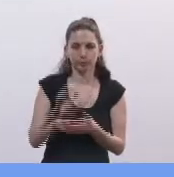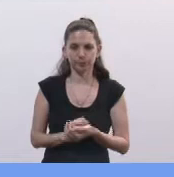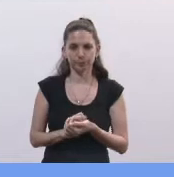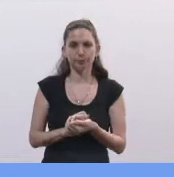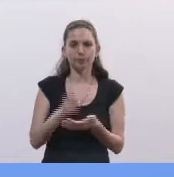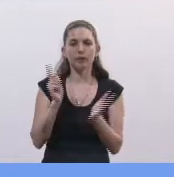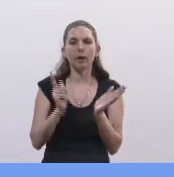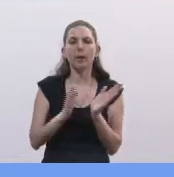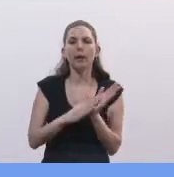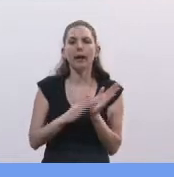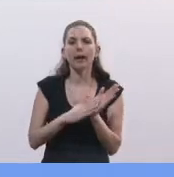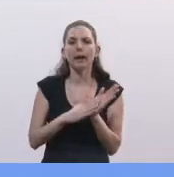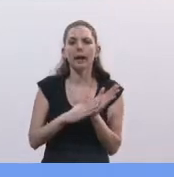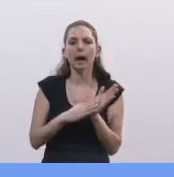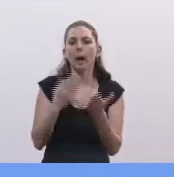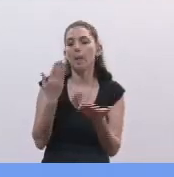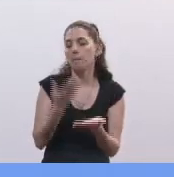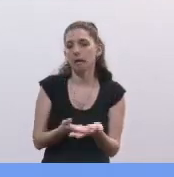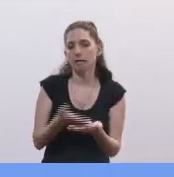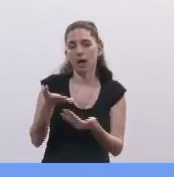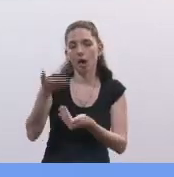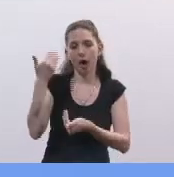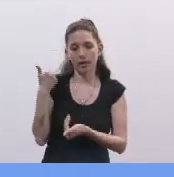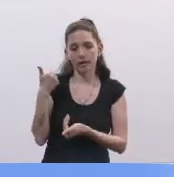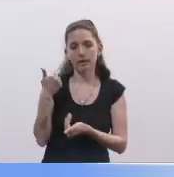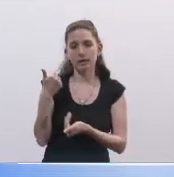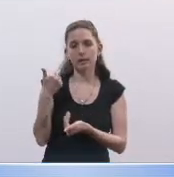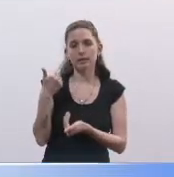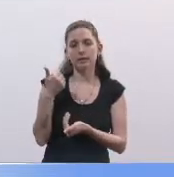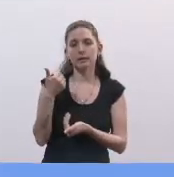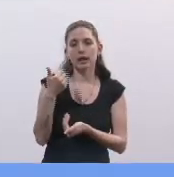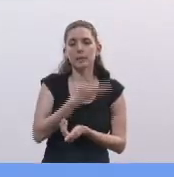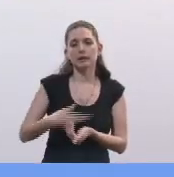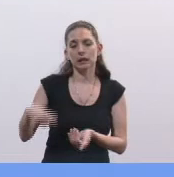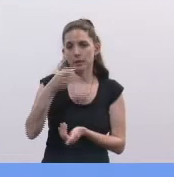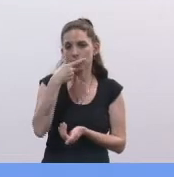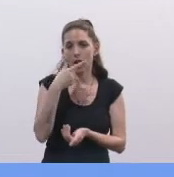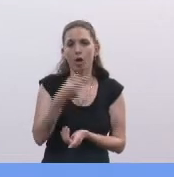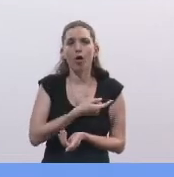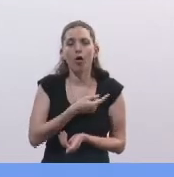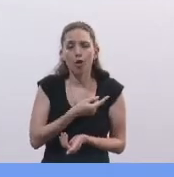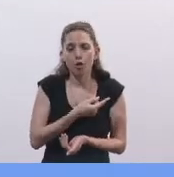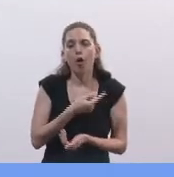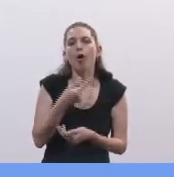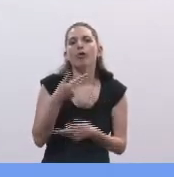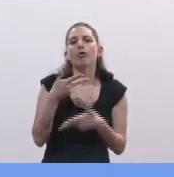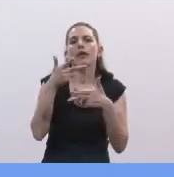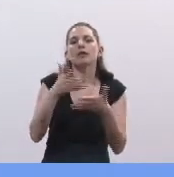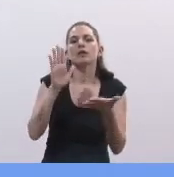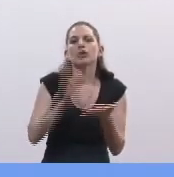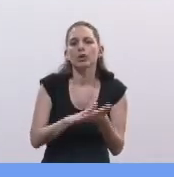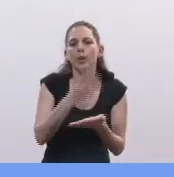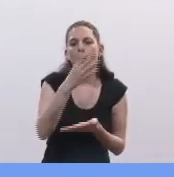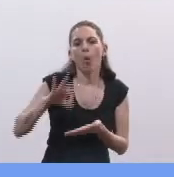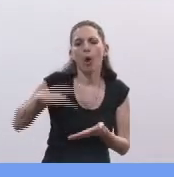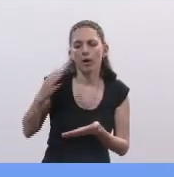que valida lo que había planteado en ese momento el presidente Macri, donde habla de los 4 años y habla